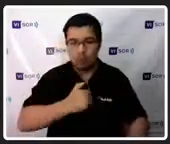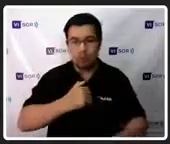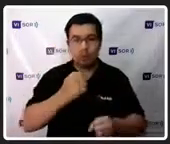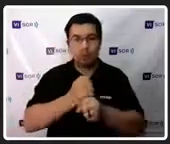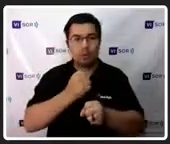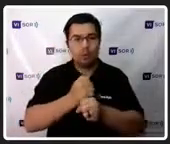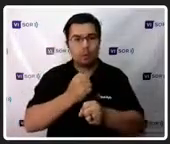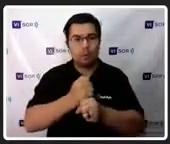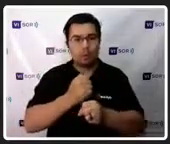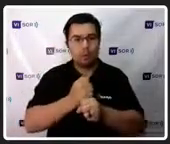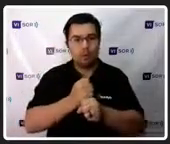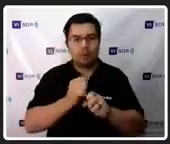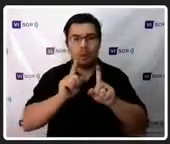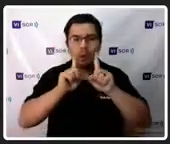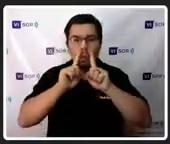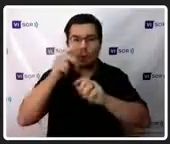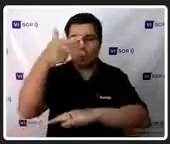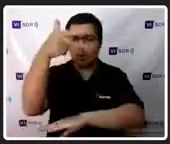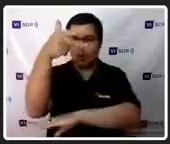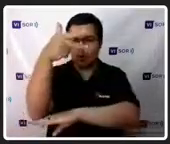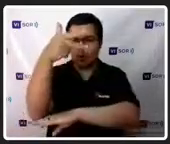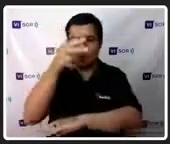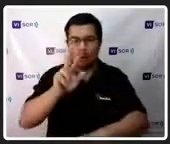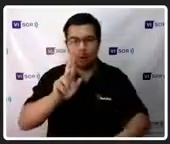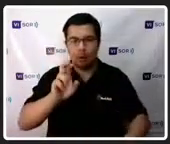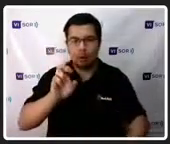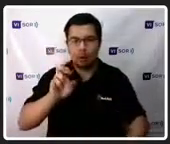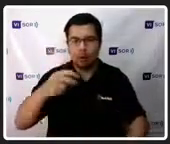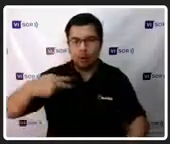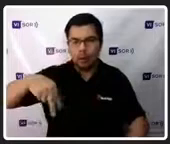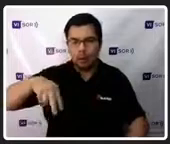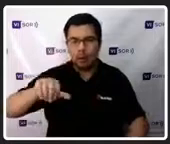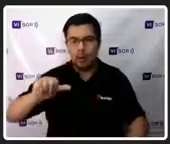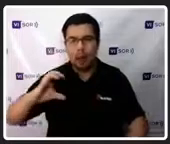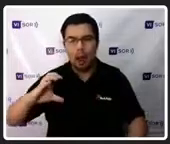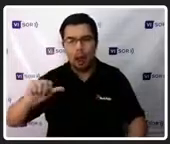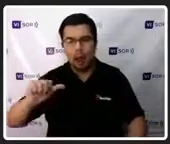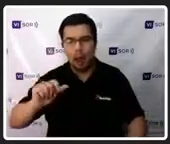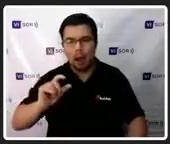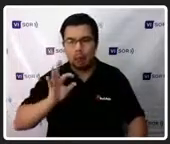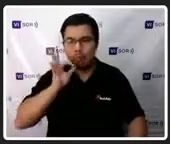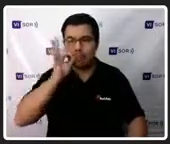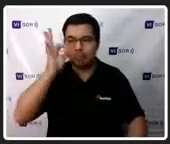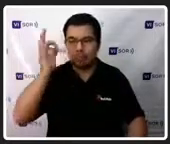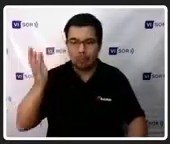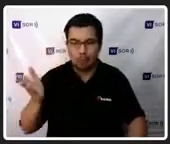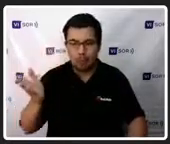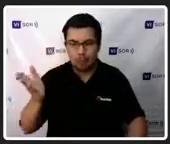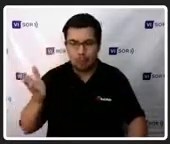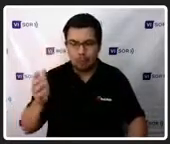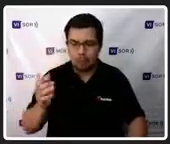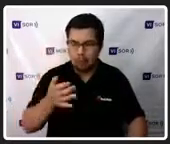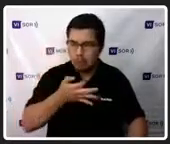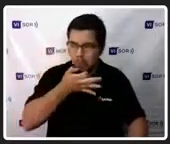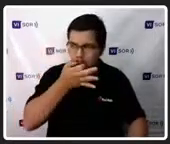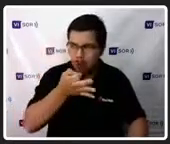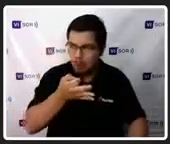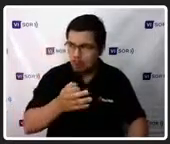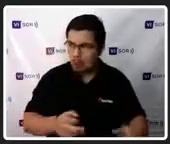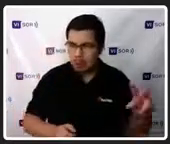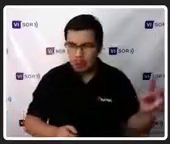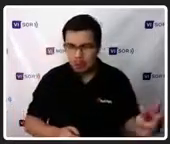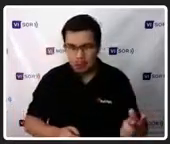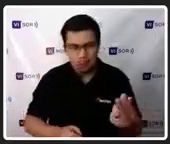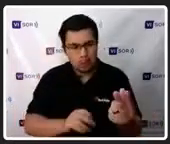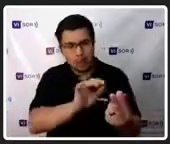como un diamantito en bruto. Yo estaba titulado, vivía con mi mamá, por supuesto, todavía ahí, y dije, este es un diamantito en bruto que si